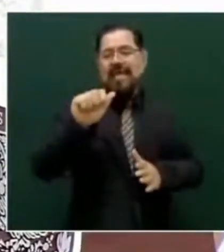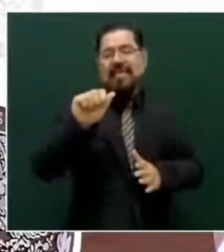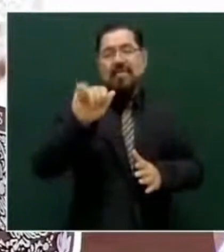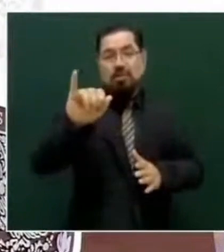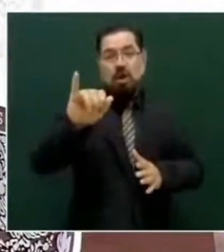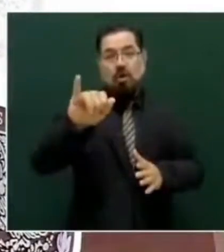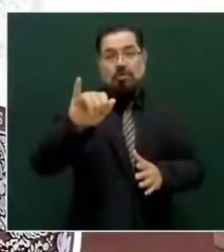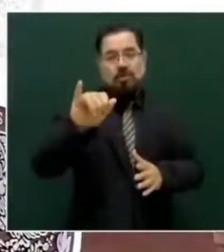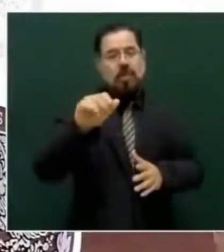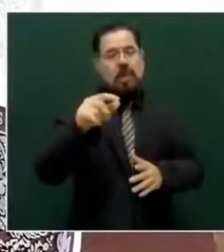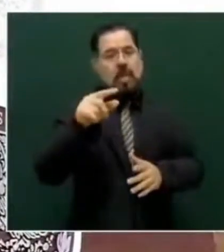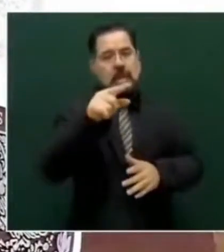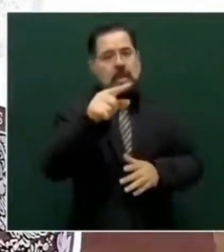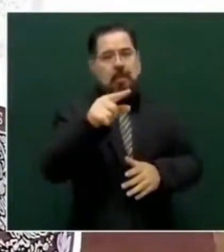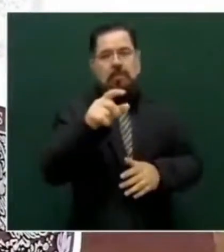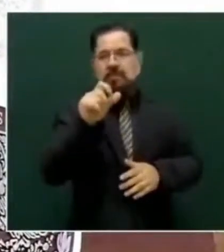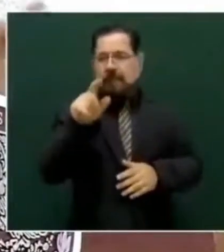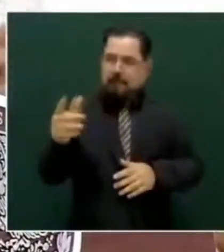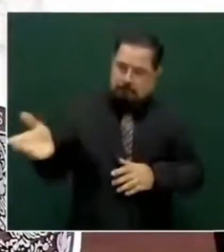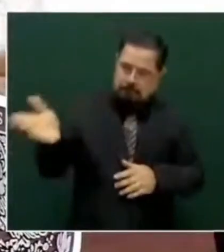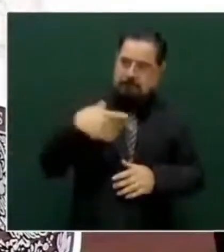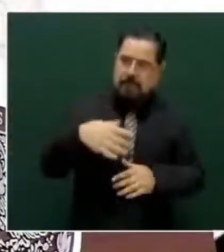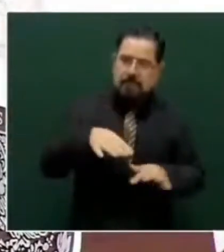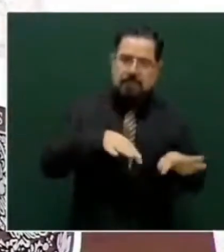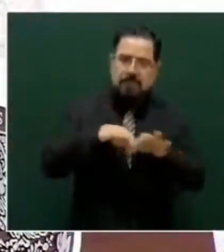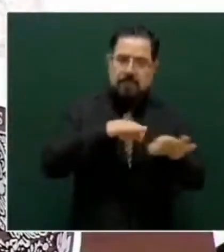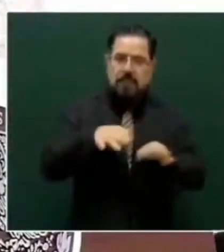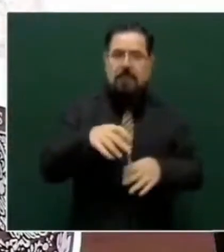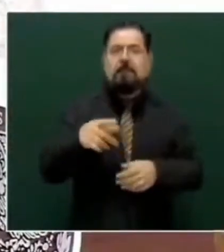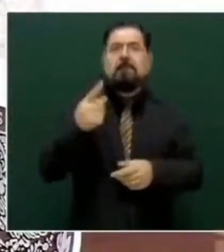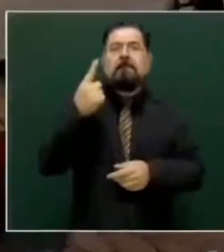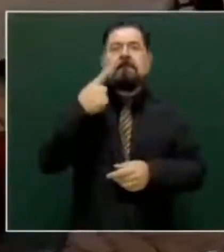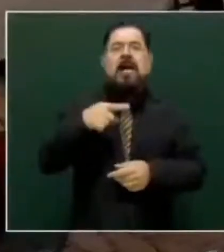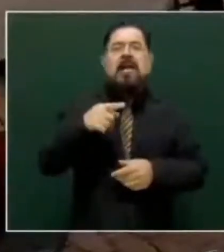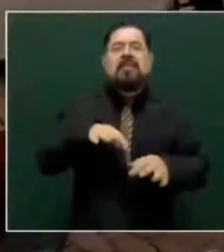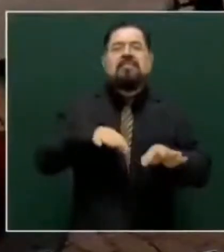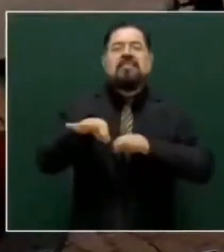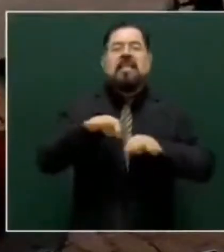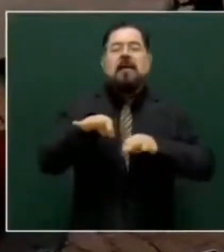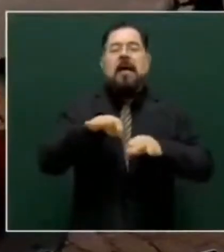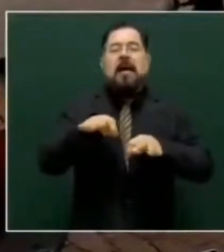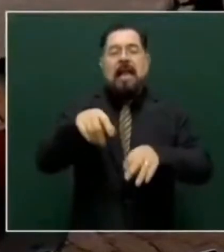ayudarles a buscar también empleo en México, que también hace falta mano de obra.